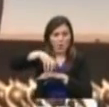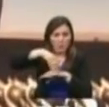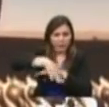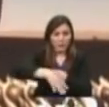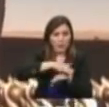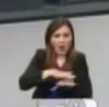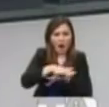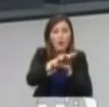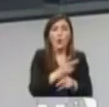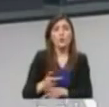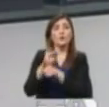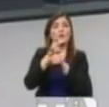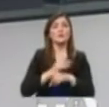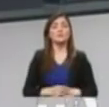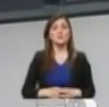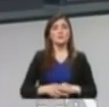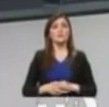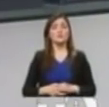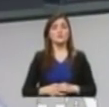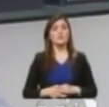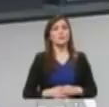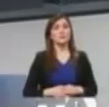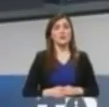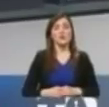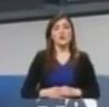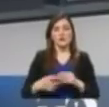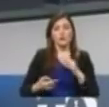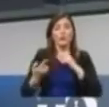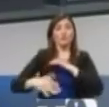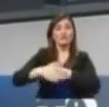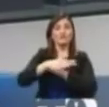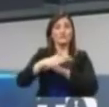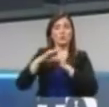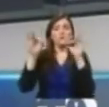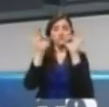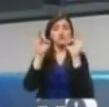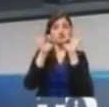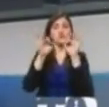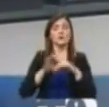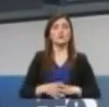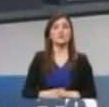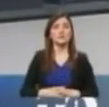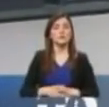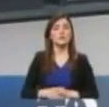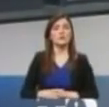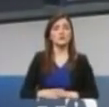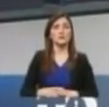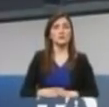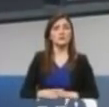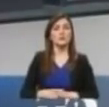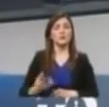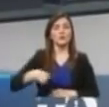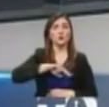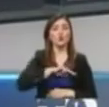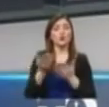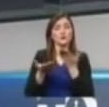cuencas hidrográficas. Y el otro por la generación de hidroelectricidad. La ciudadanía no debe conocer o no conoce mucho, pero nosotros